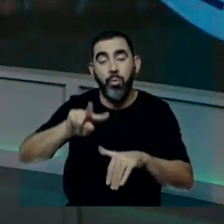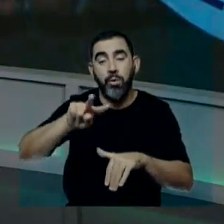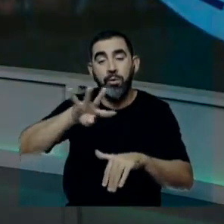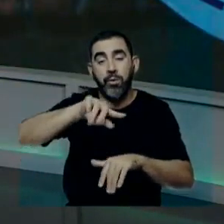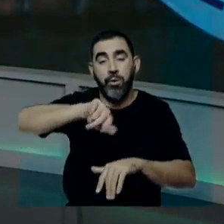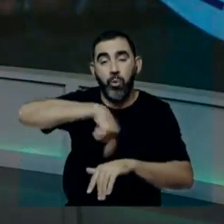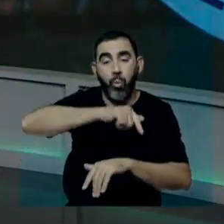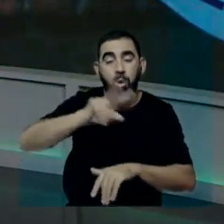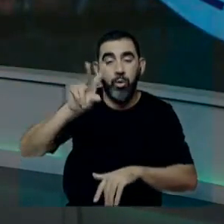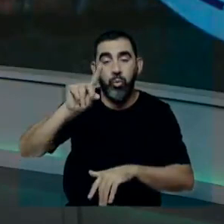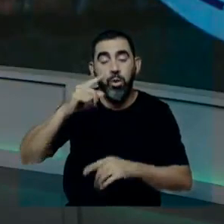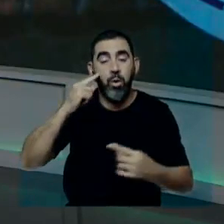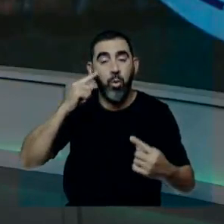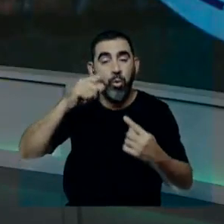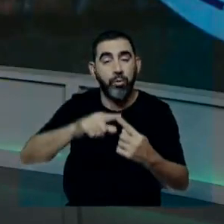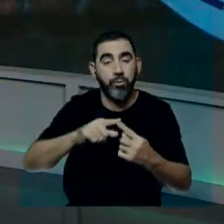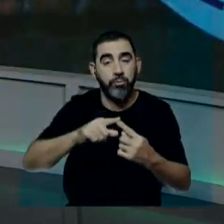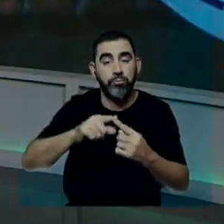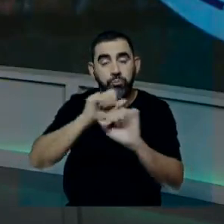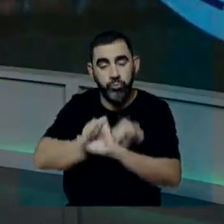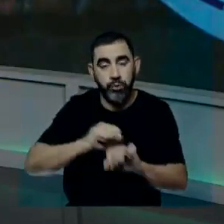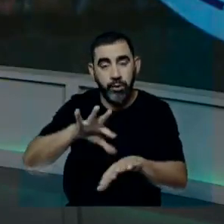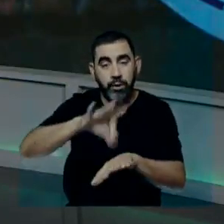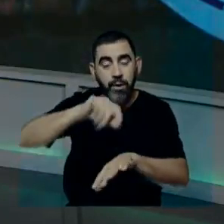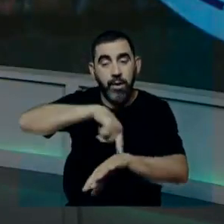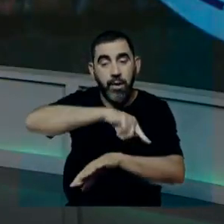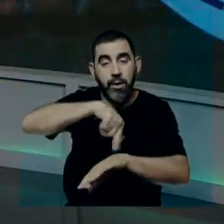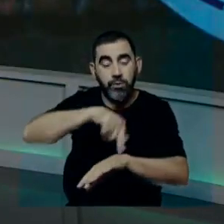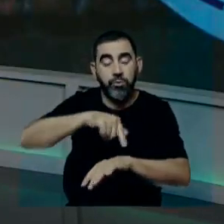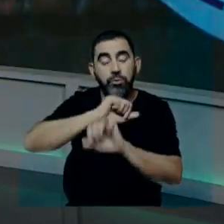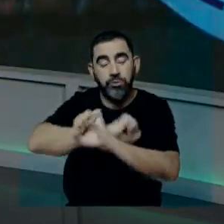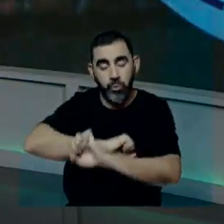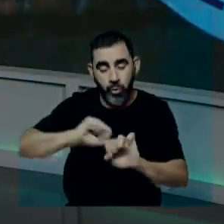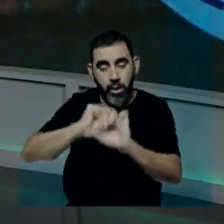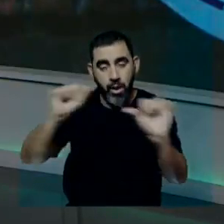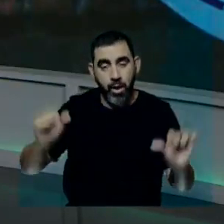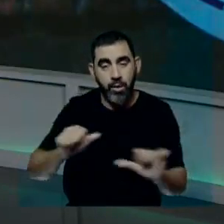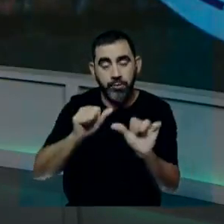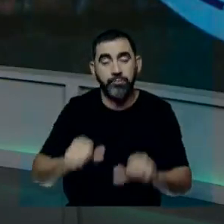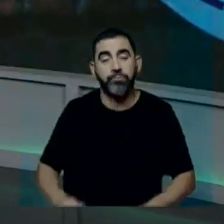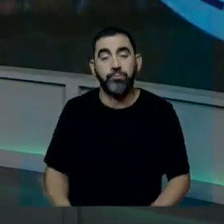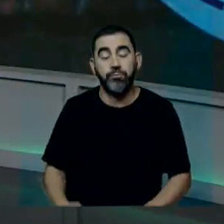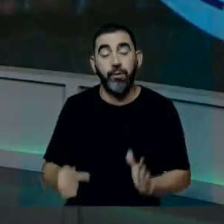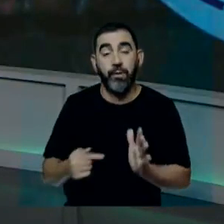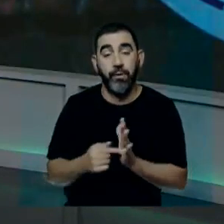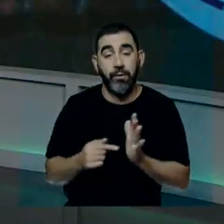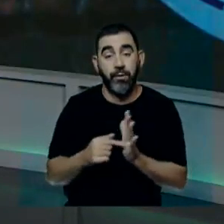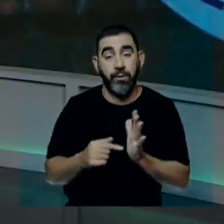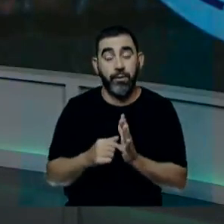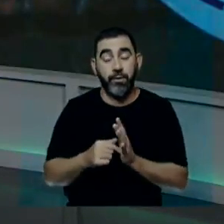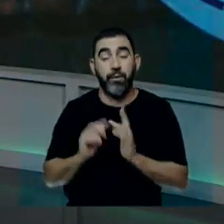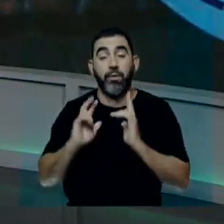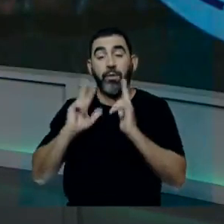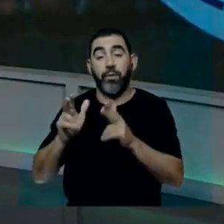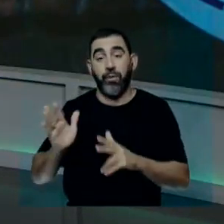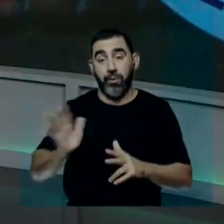24 horas más. El objetivo es permitir que la elección de horas se pueda desarrollar y en ese marco la dirigente Florencia Carrasco dijo a